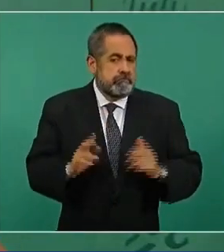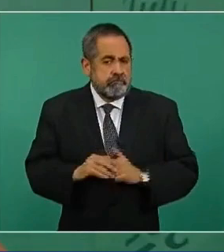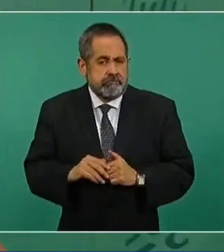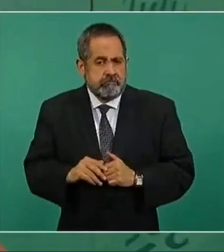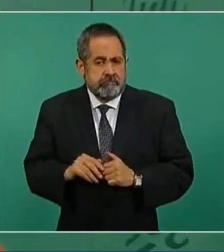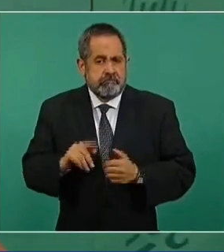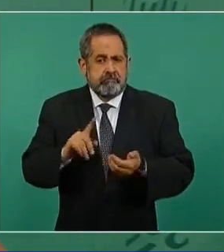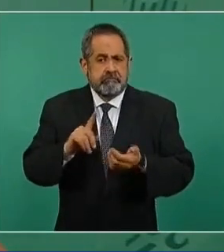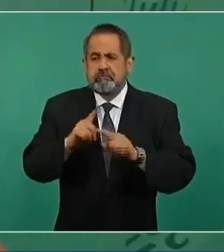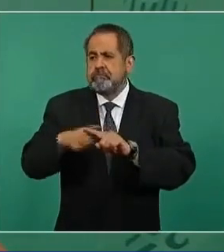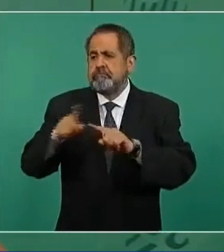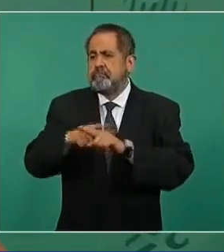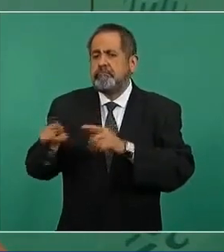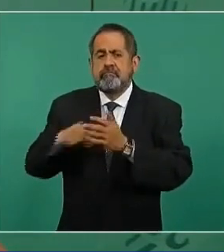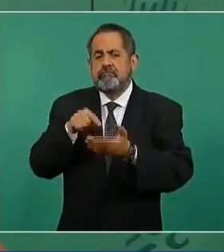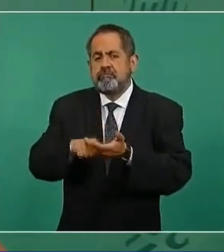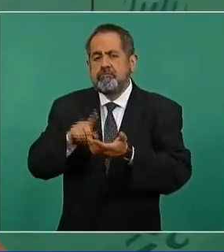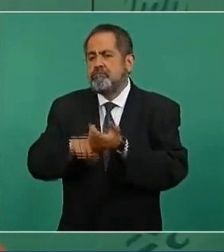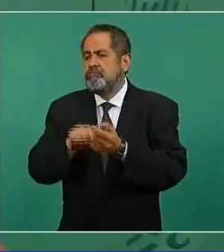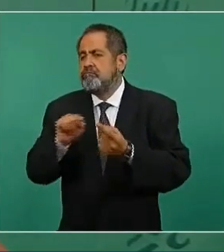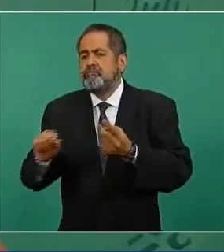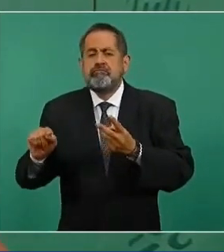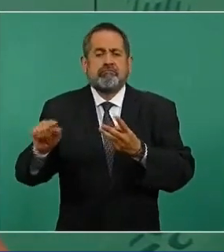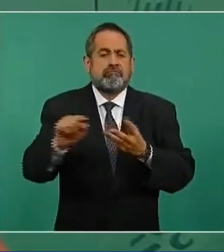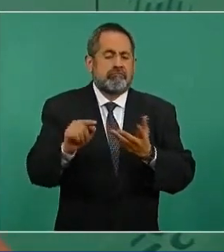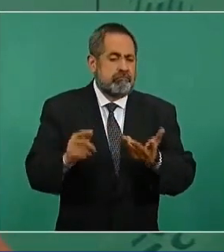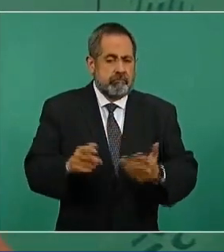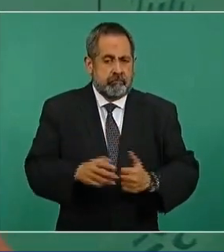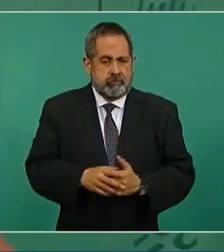en otros casos.